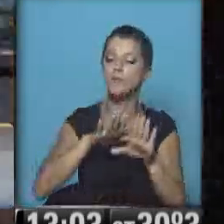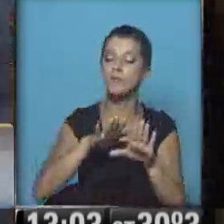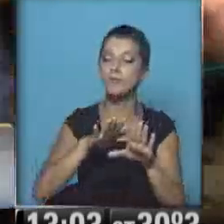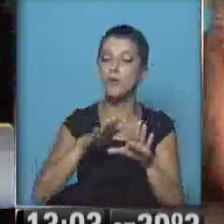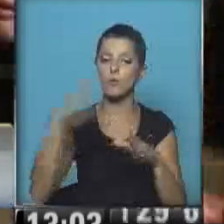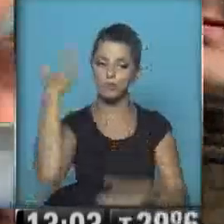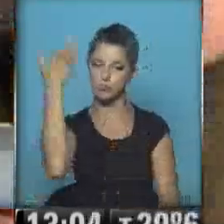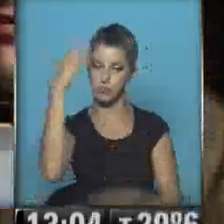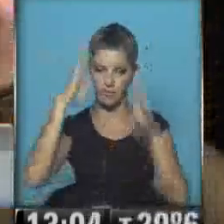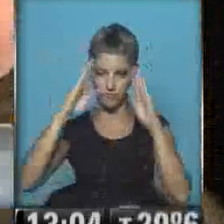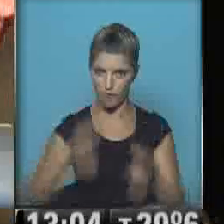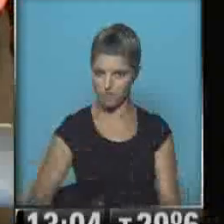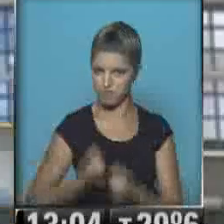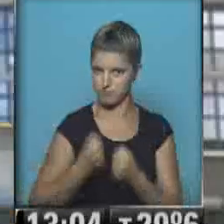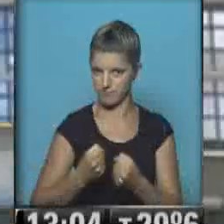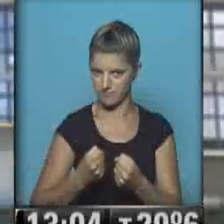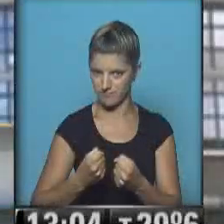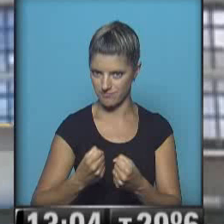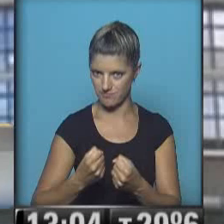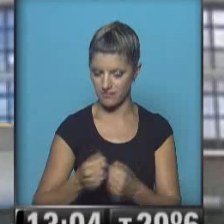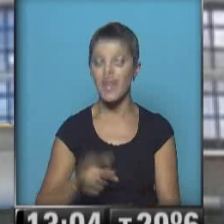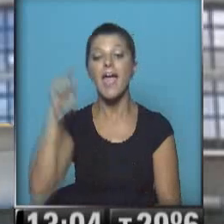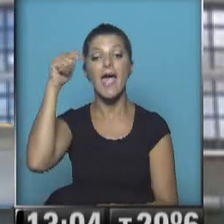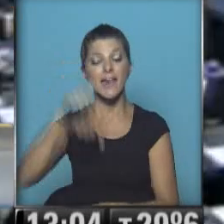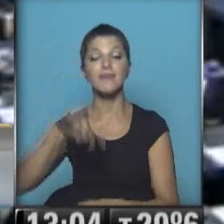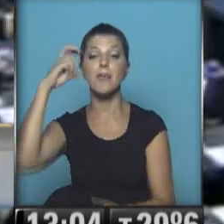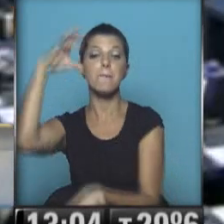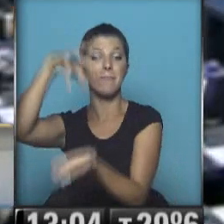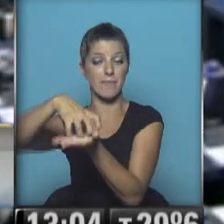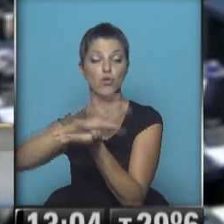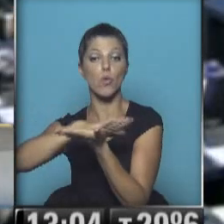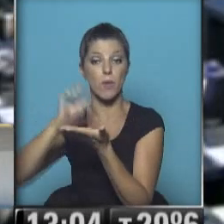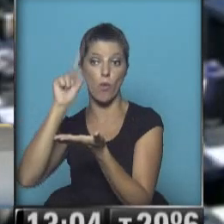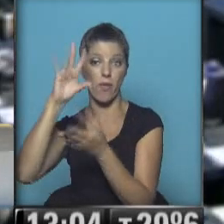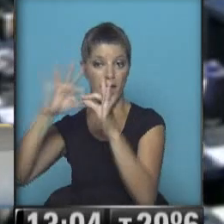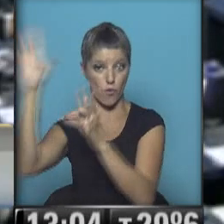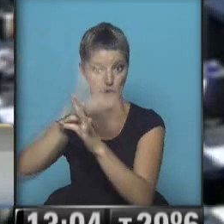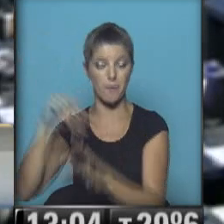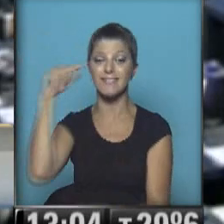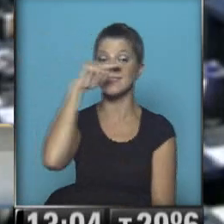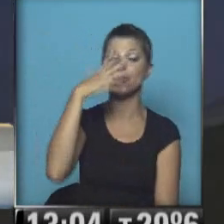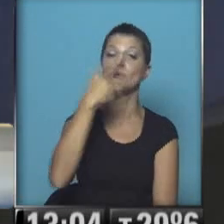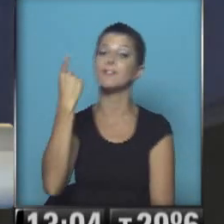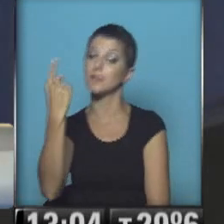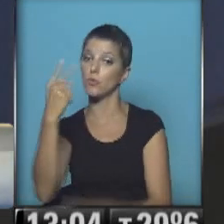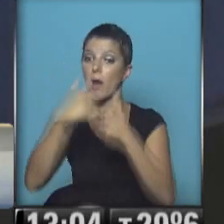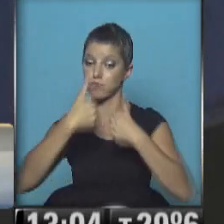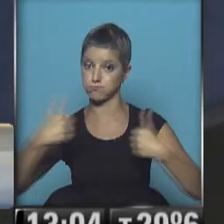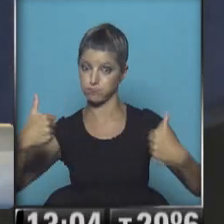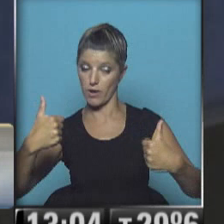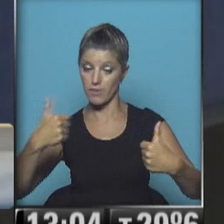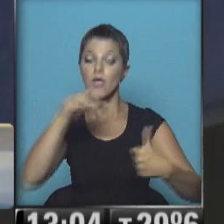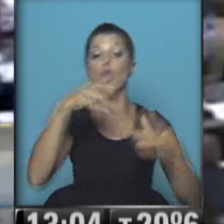discurso y motivaciones. En este nuevo Parlamento Europeo de 751 escaños, los